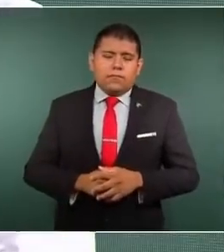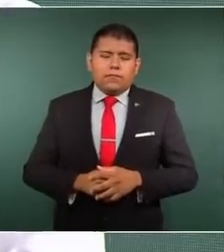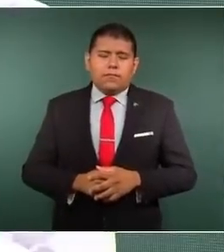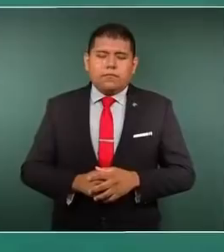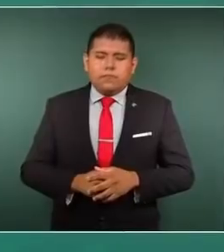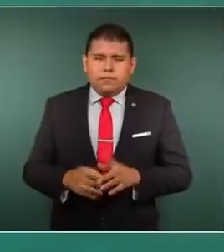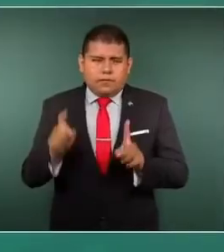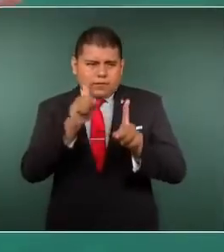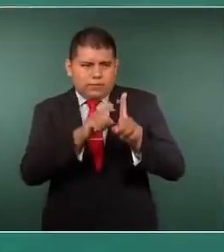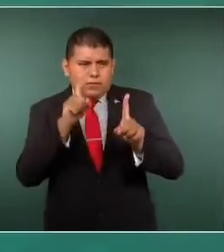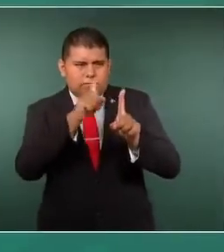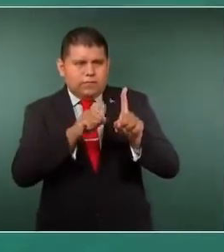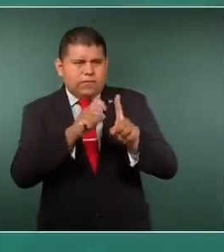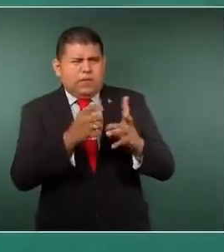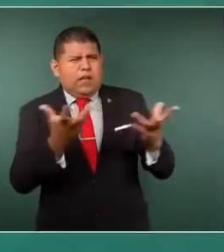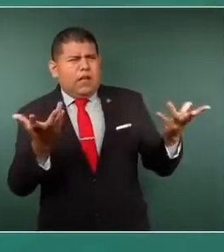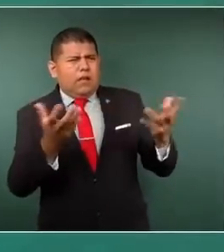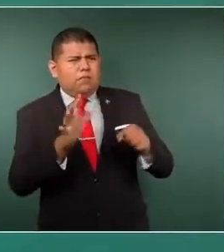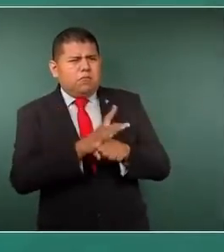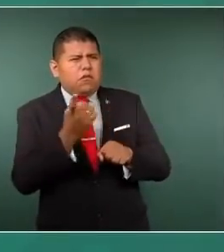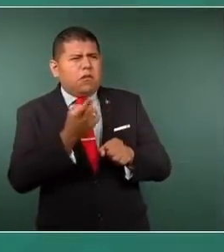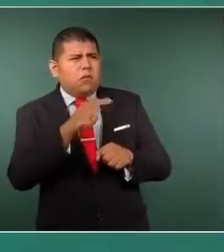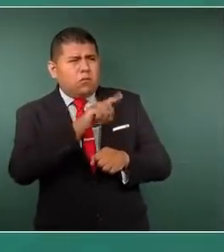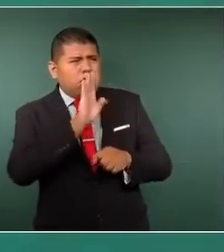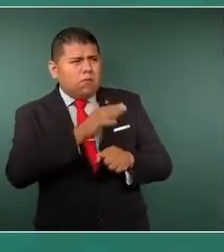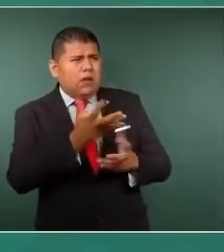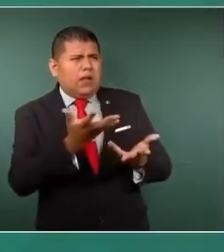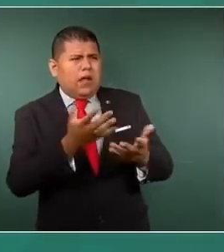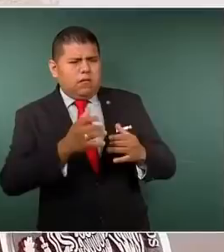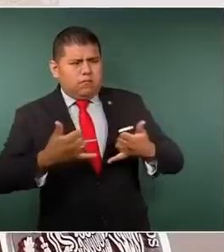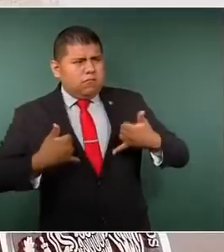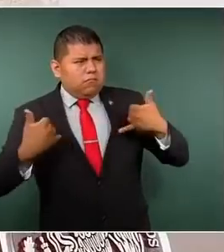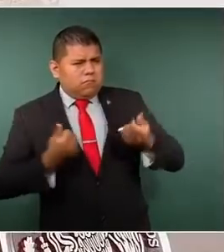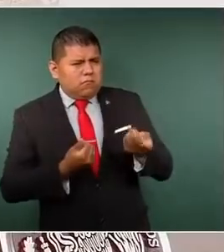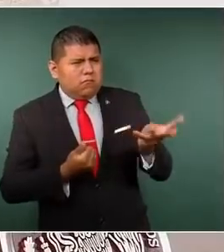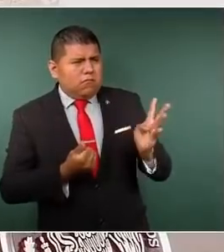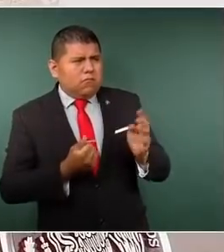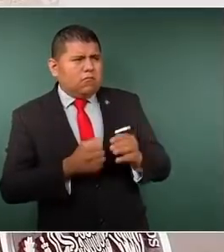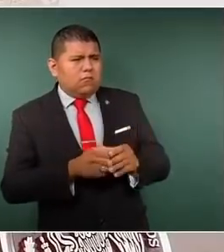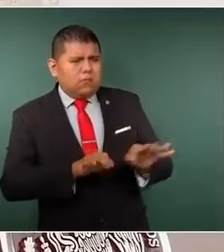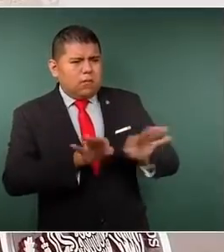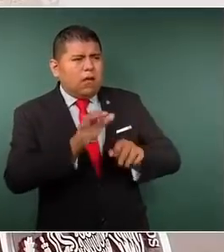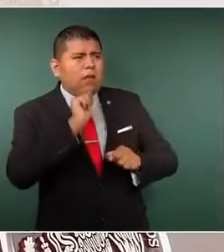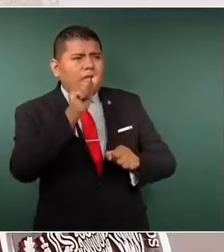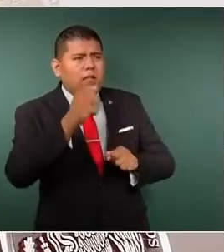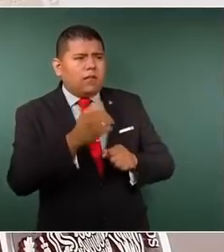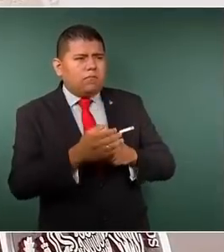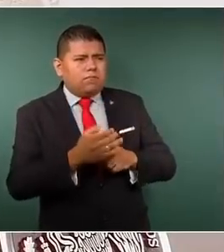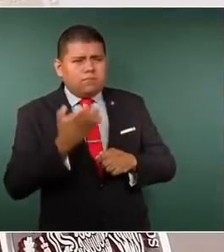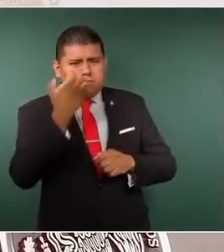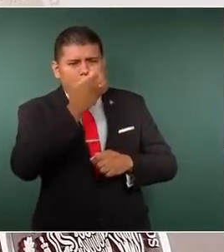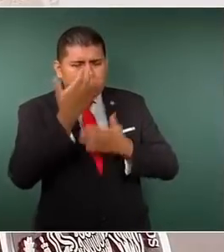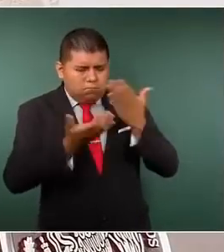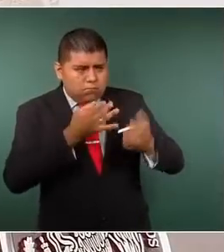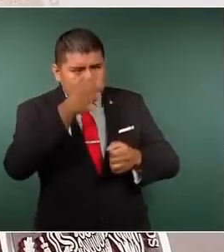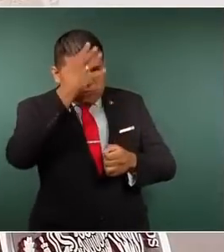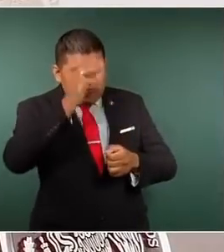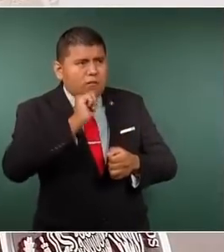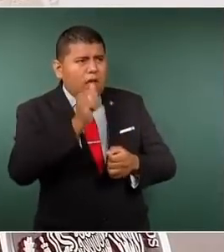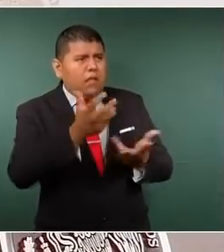critican de que por qué se le da apoyo a los ninis que quieren